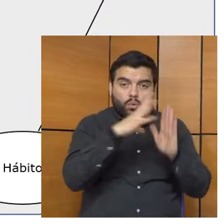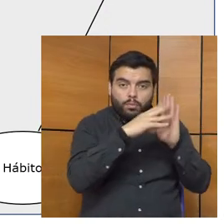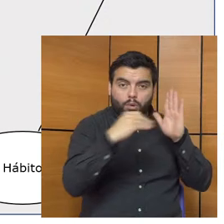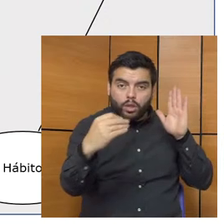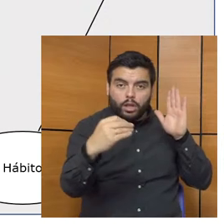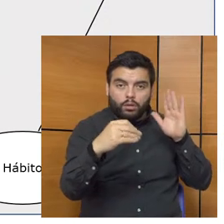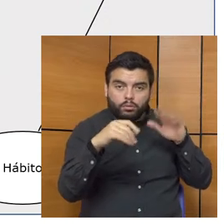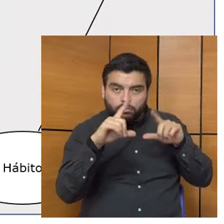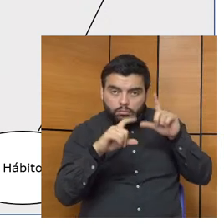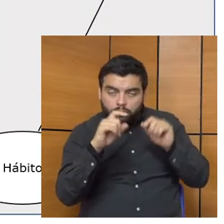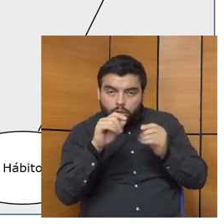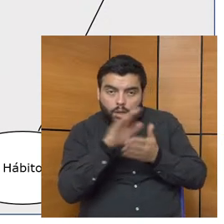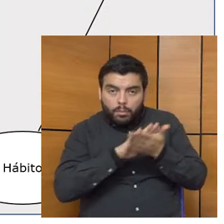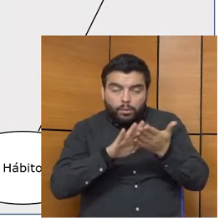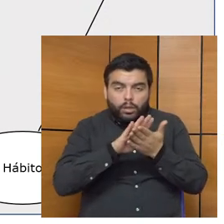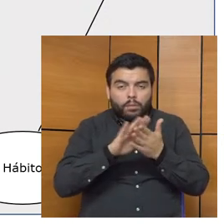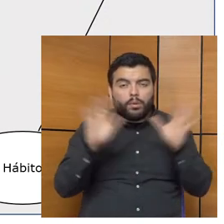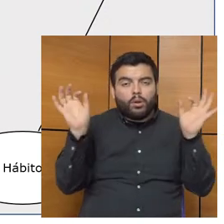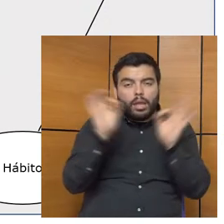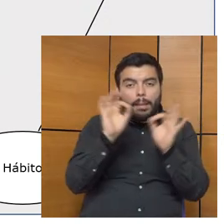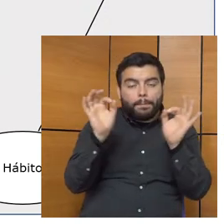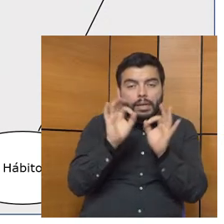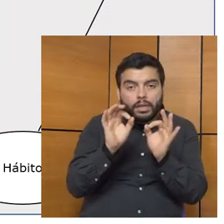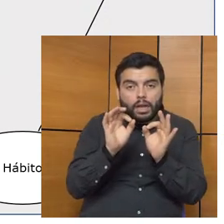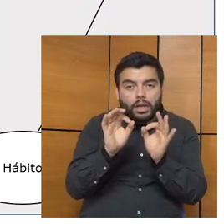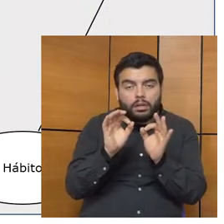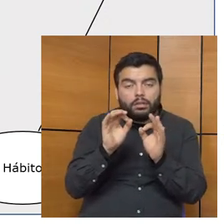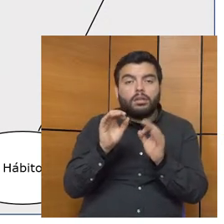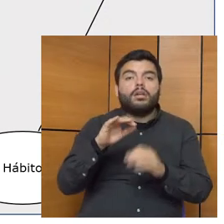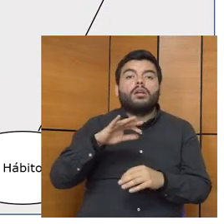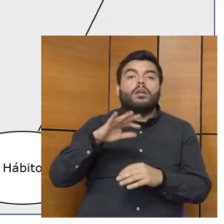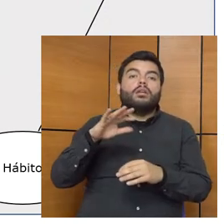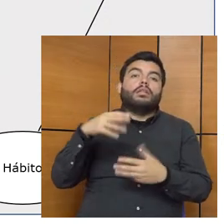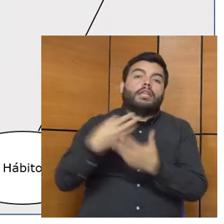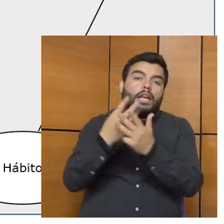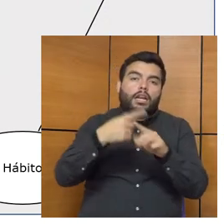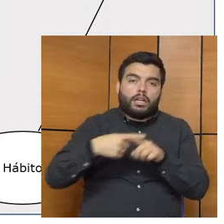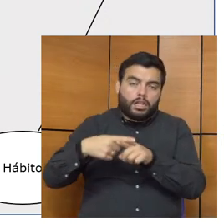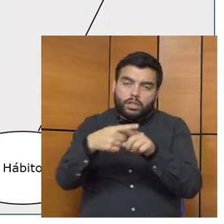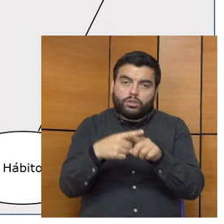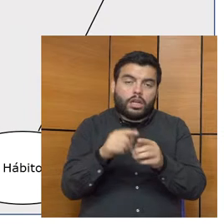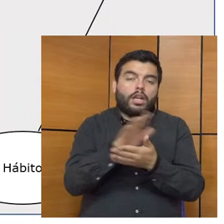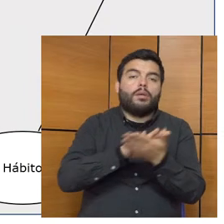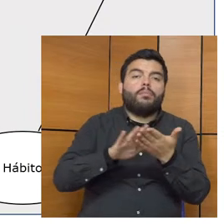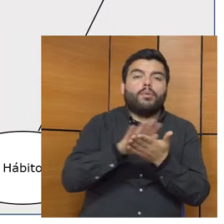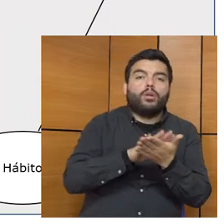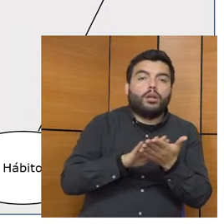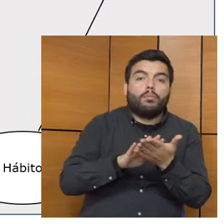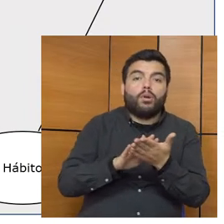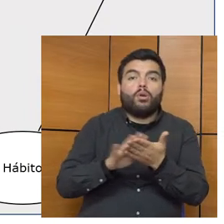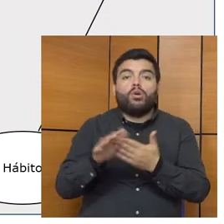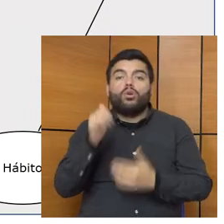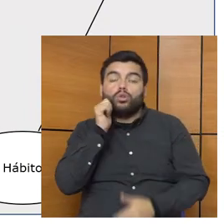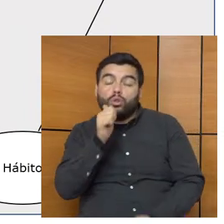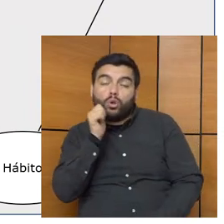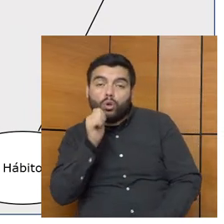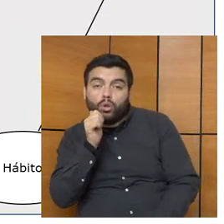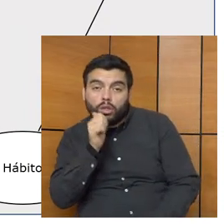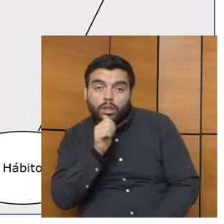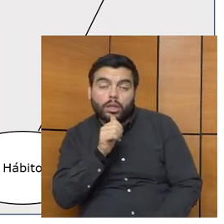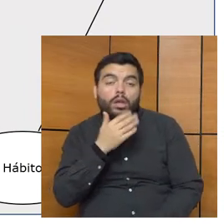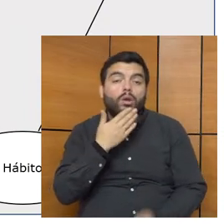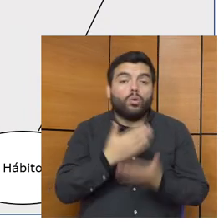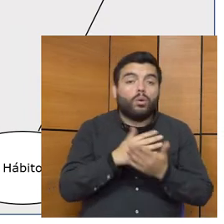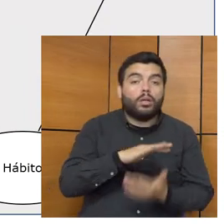utilizamos. Es decir, tratamos de explicar la intención de usar la red social y el uso a partir de otras variables. Por ejemplo, el hábito, la facilidad de uso,